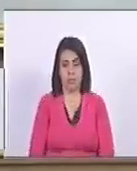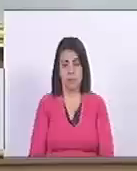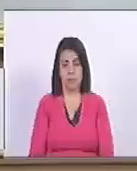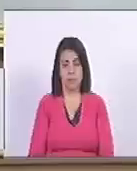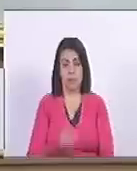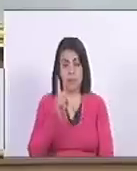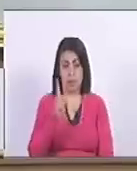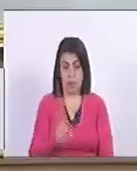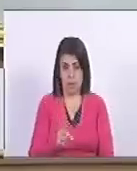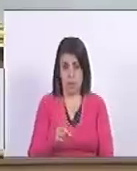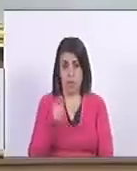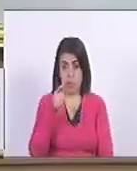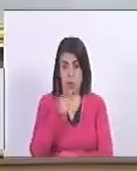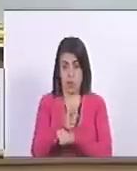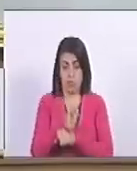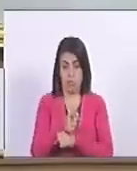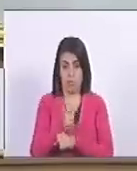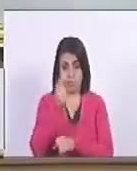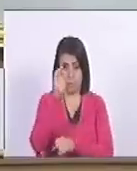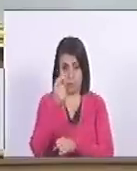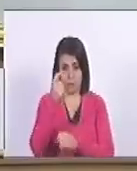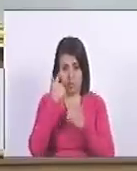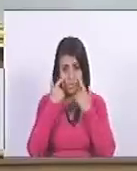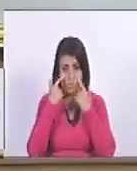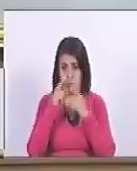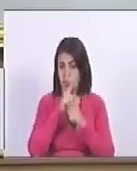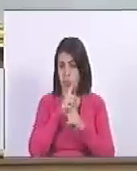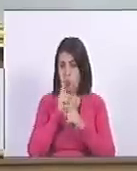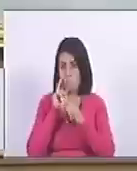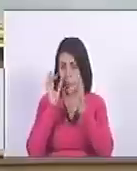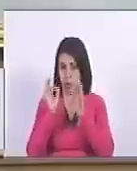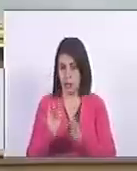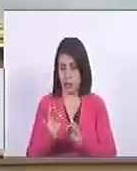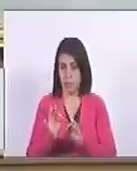Debe llamarse así obligatoriamente, diputado Feria.